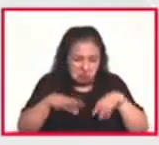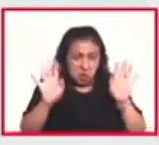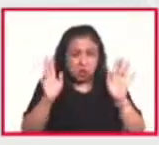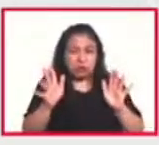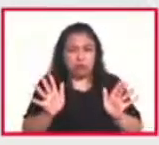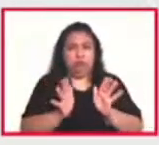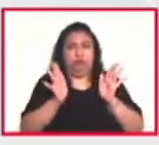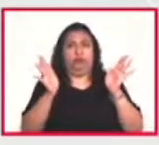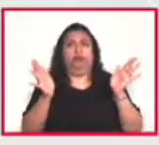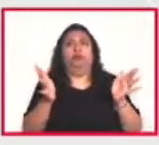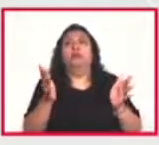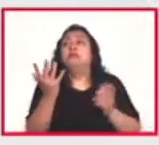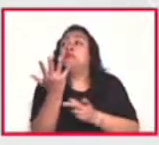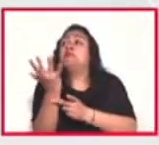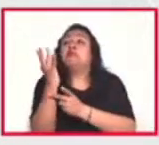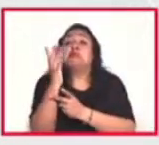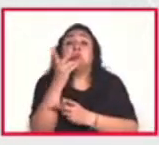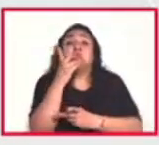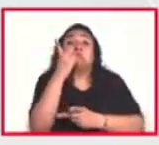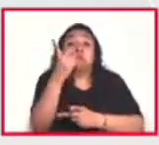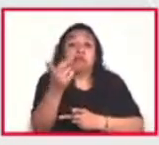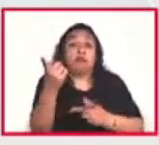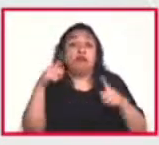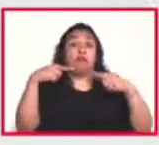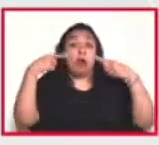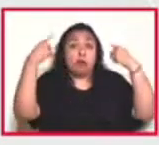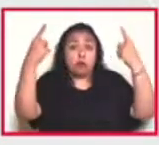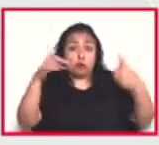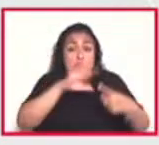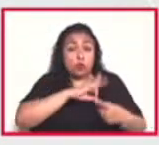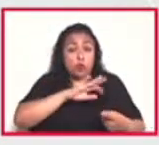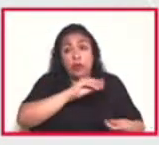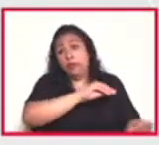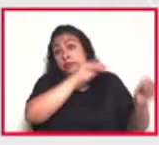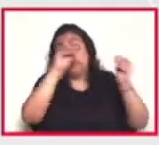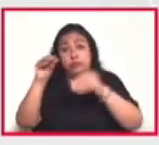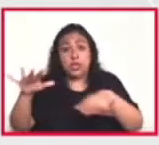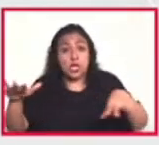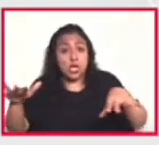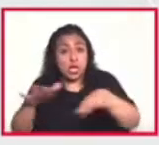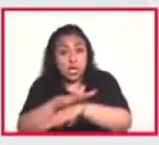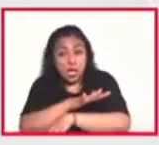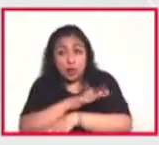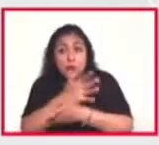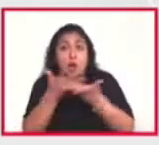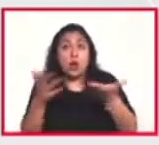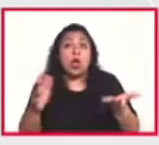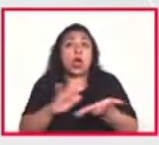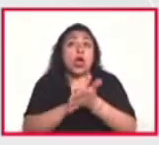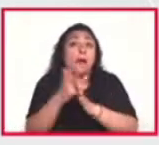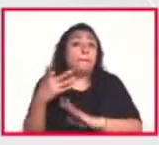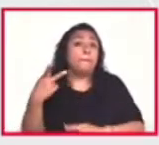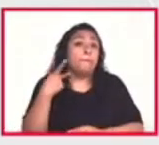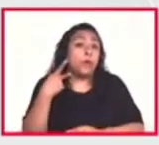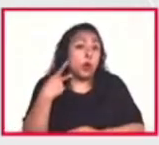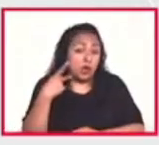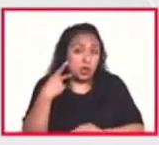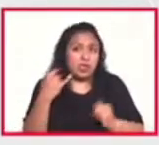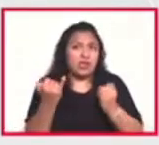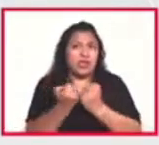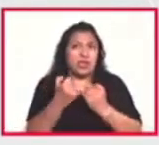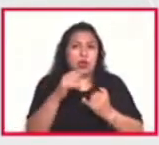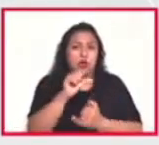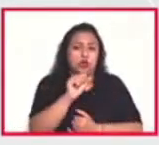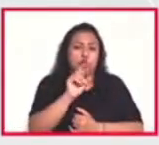sorprendernos de que alguien, por el simple hecho de ser famoso, pueda dar un salto cuántico y se convierta en político. También Arnold